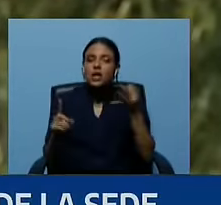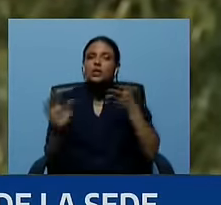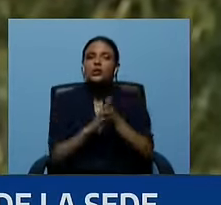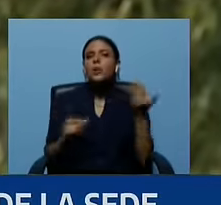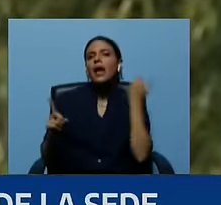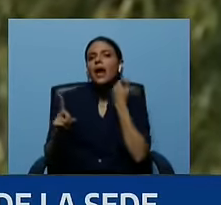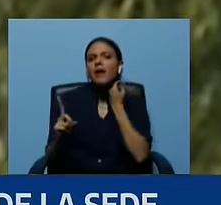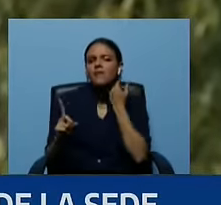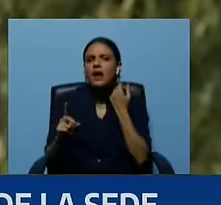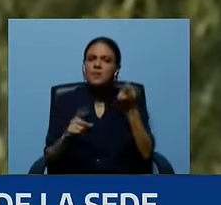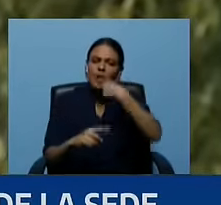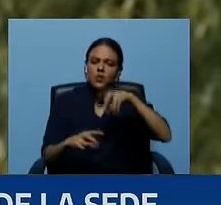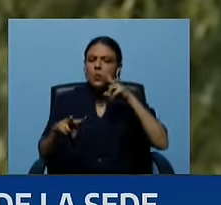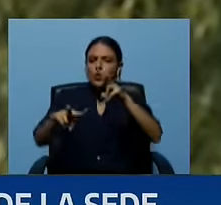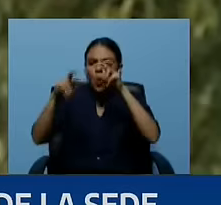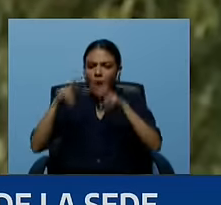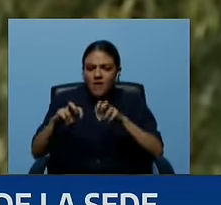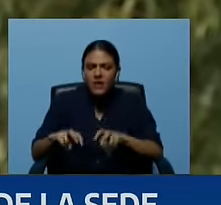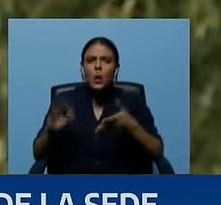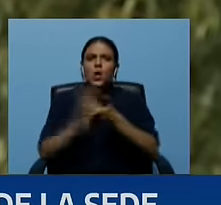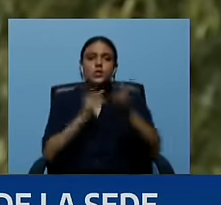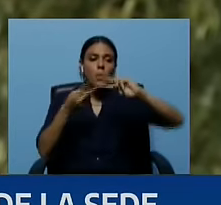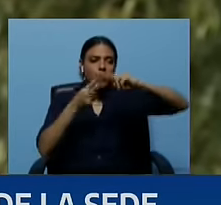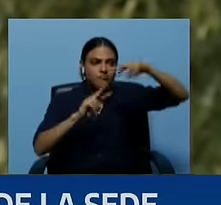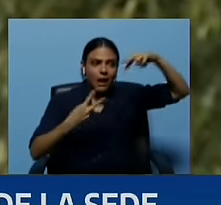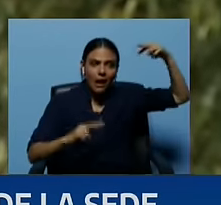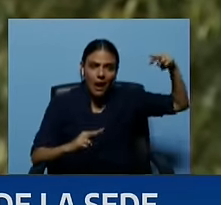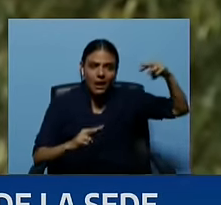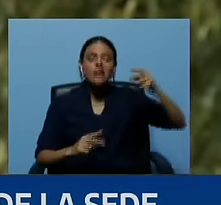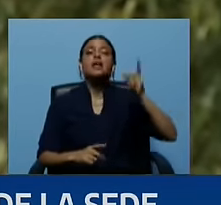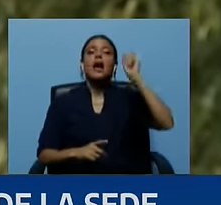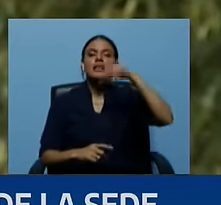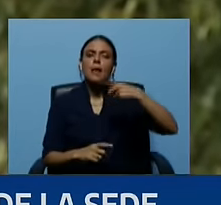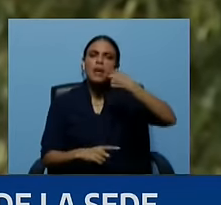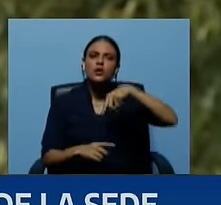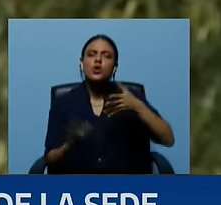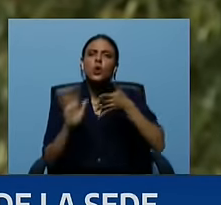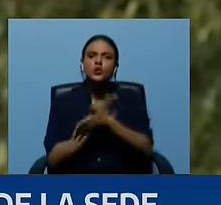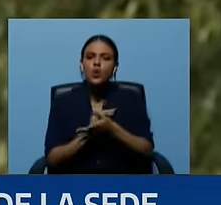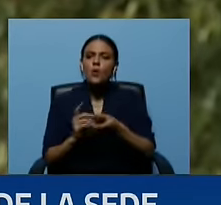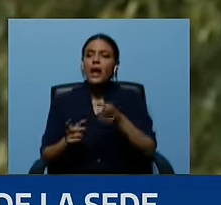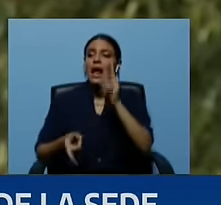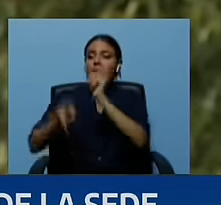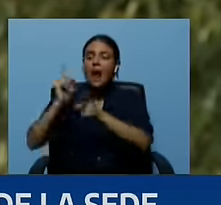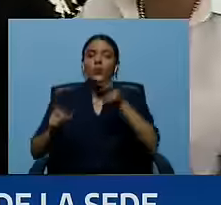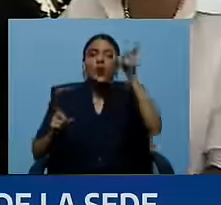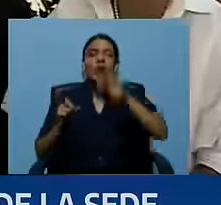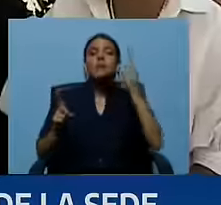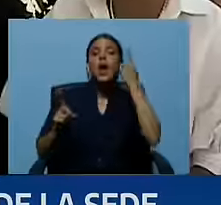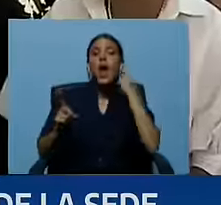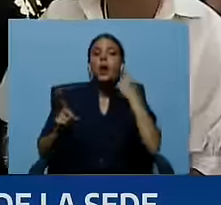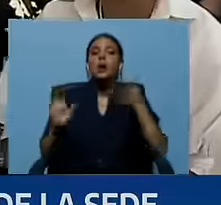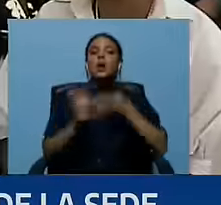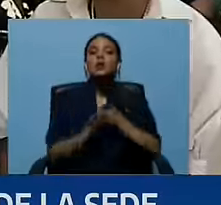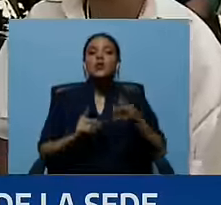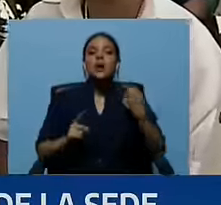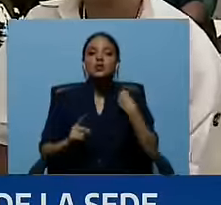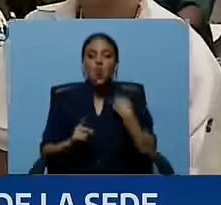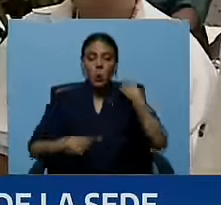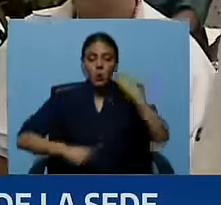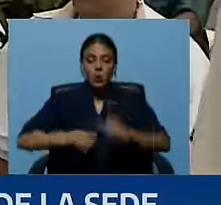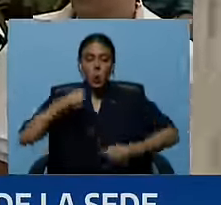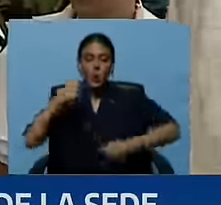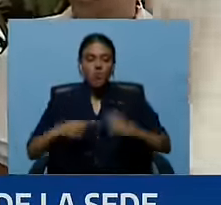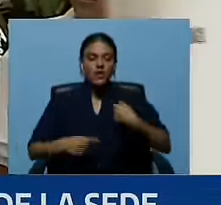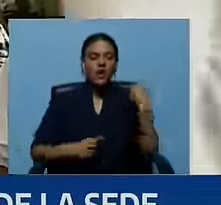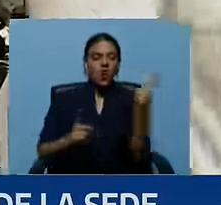enfermedades y trastornos genéticos, y además la condición y los hábitos de vida que cambian de alguna forma la epigenética